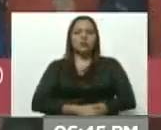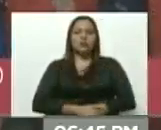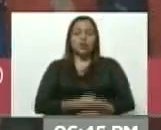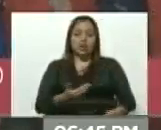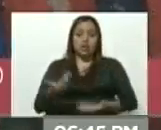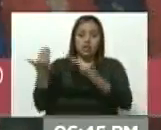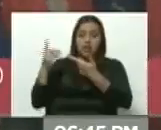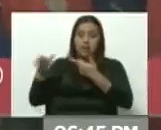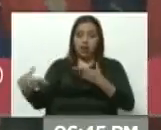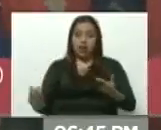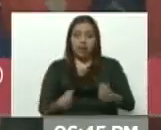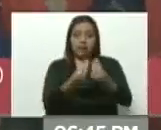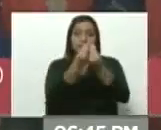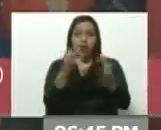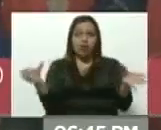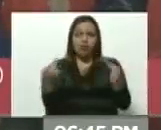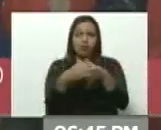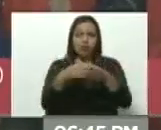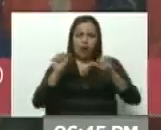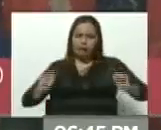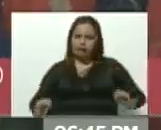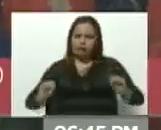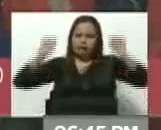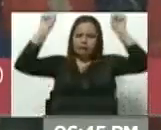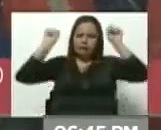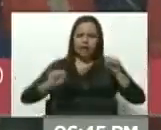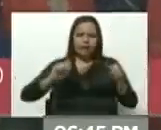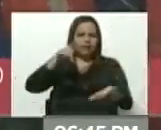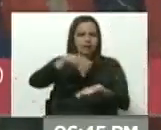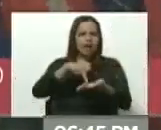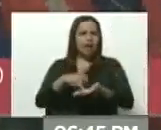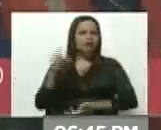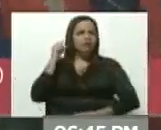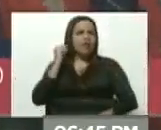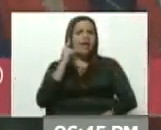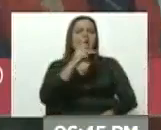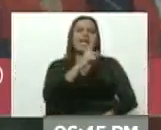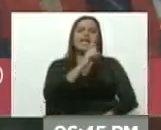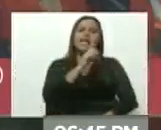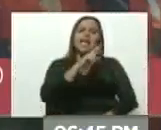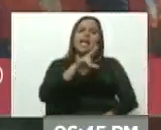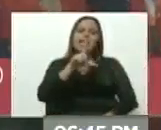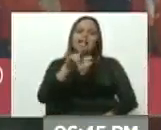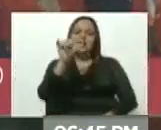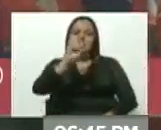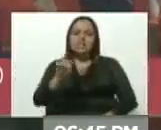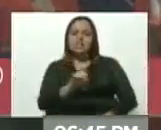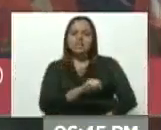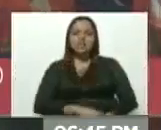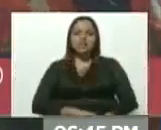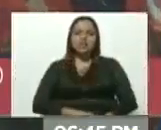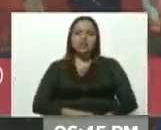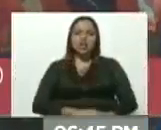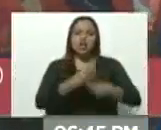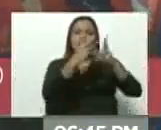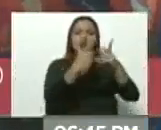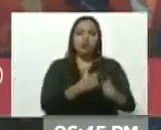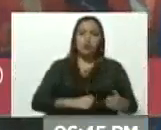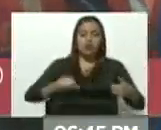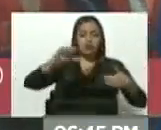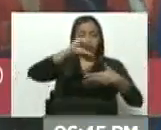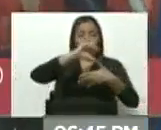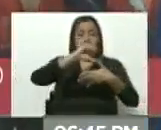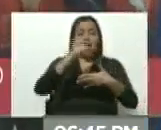aquí, parte de la representación de levantamiento de pesas, Kerlis Montilla, nada más y nada menos que récord suramericano de la cita.